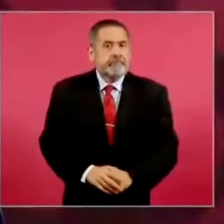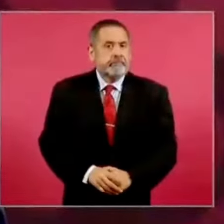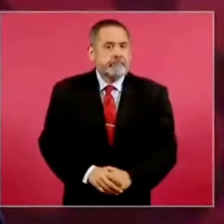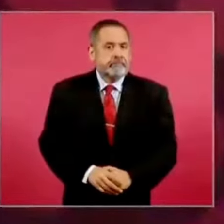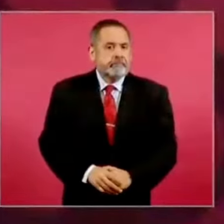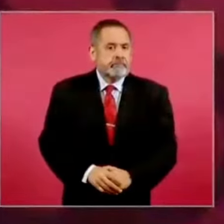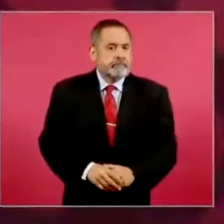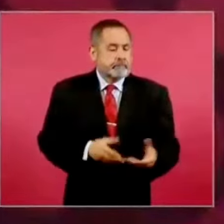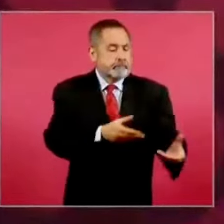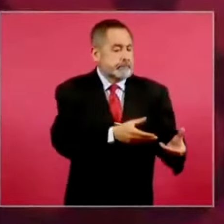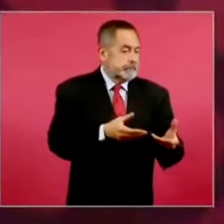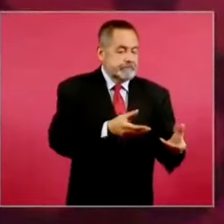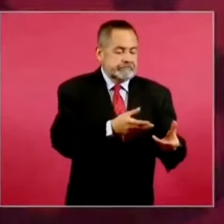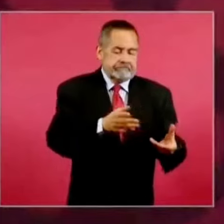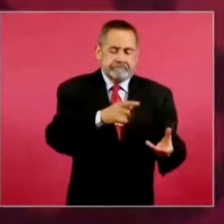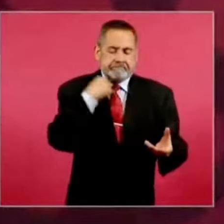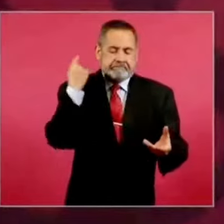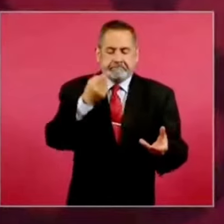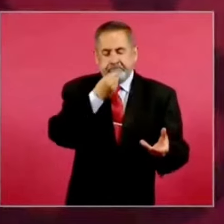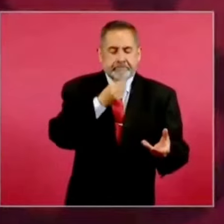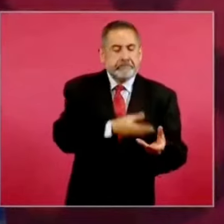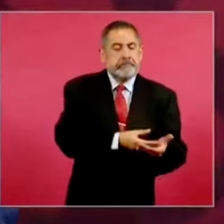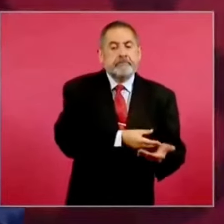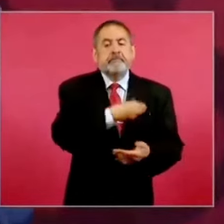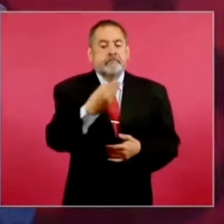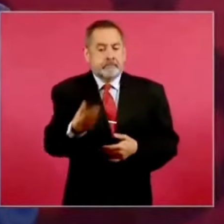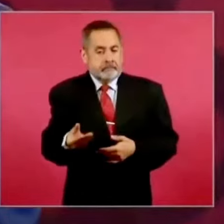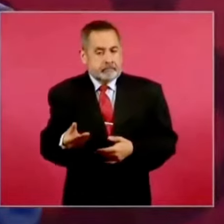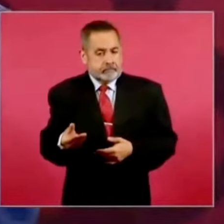y lo mandaron a